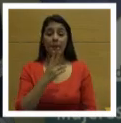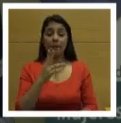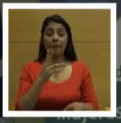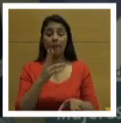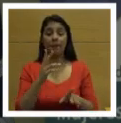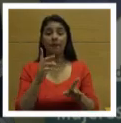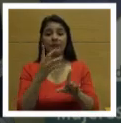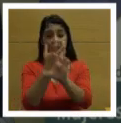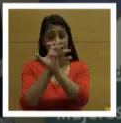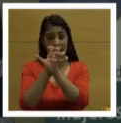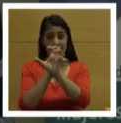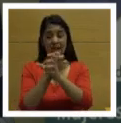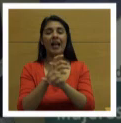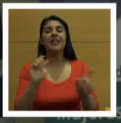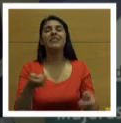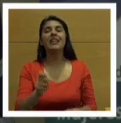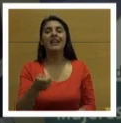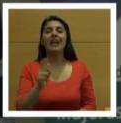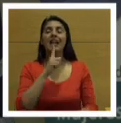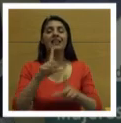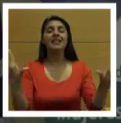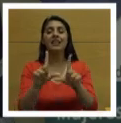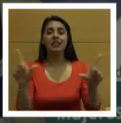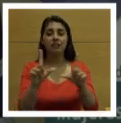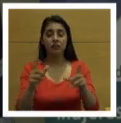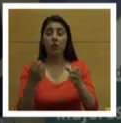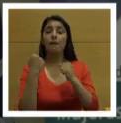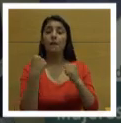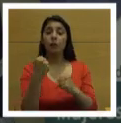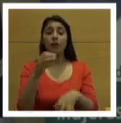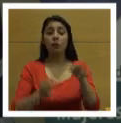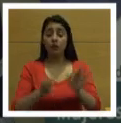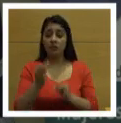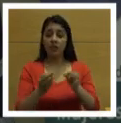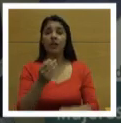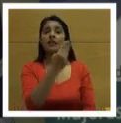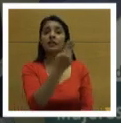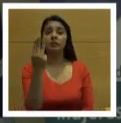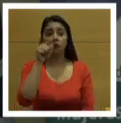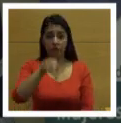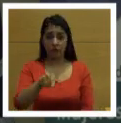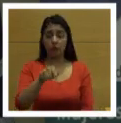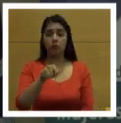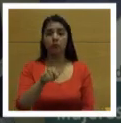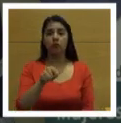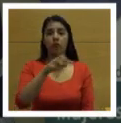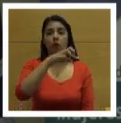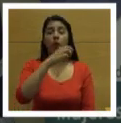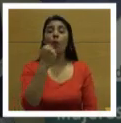streaming del canal de televisión del Poder Judicial a través de la página web